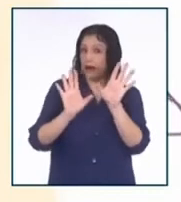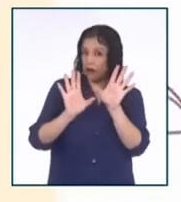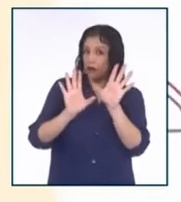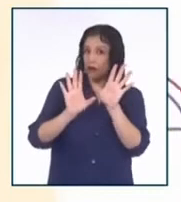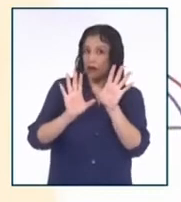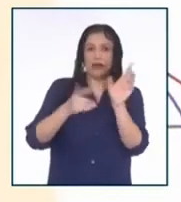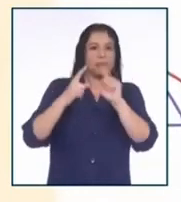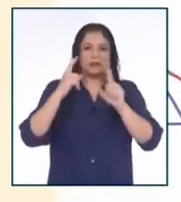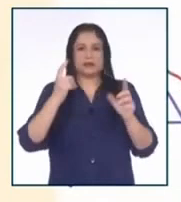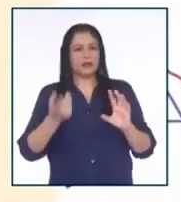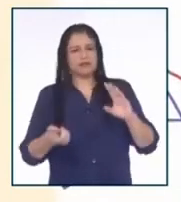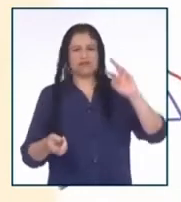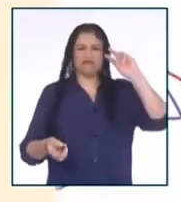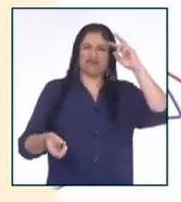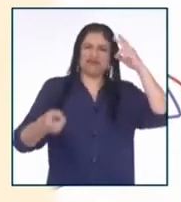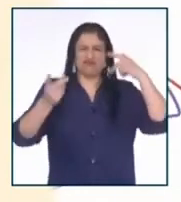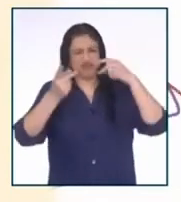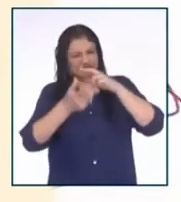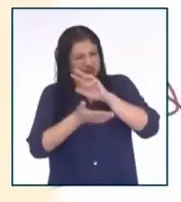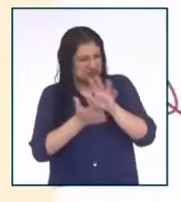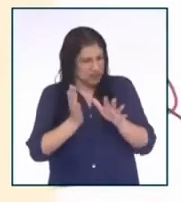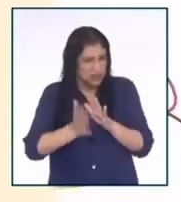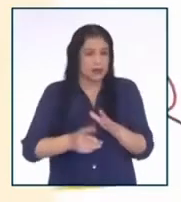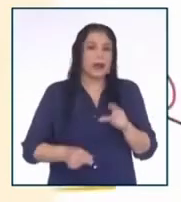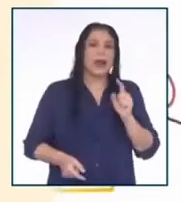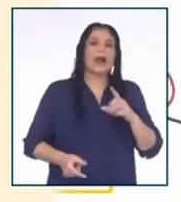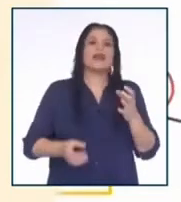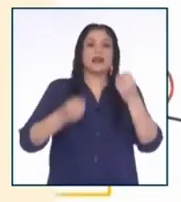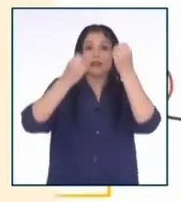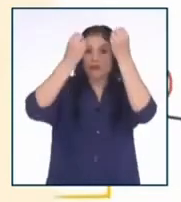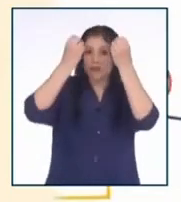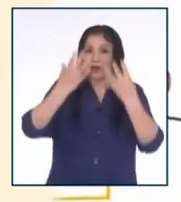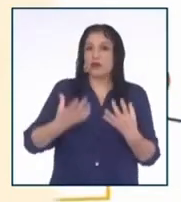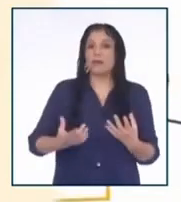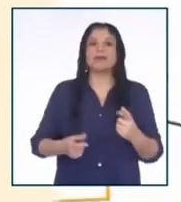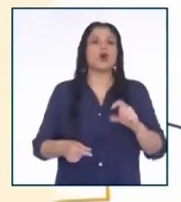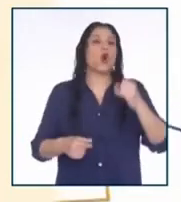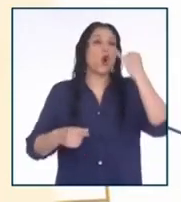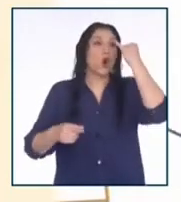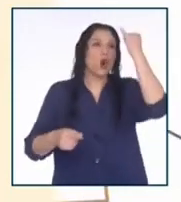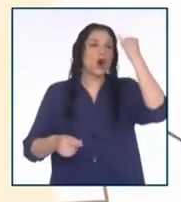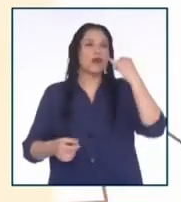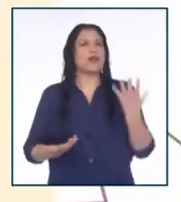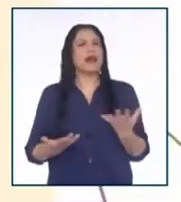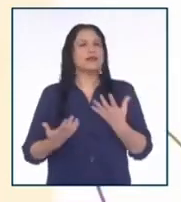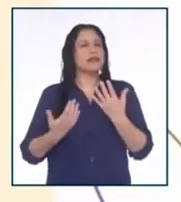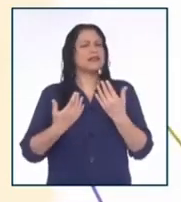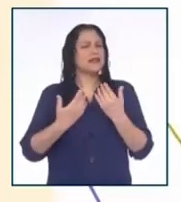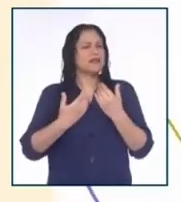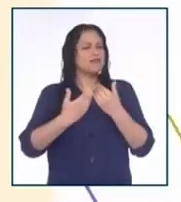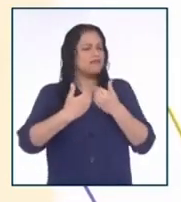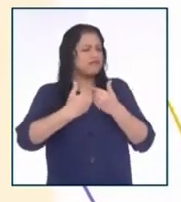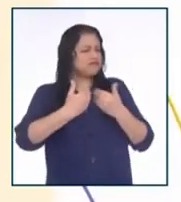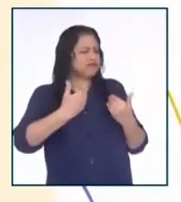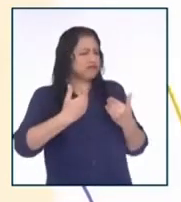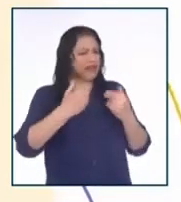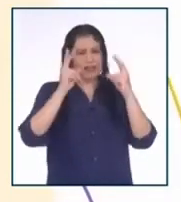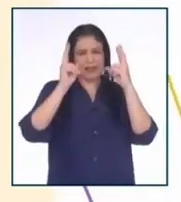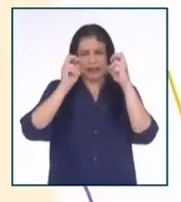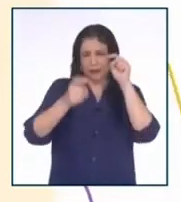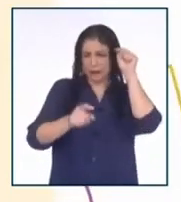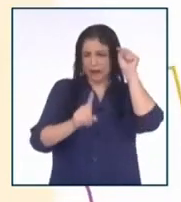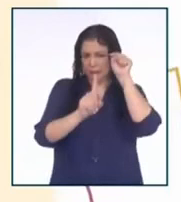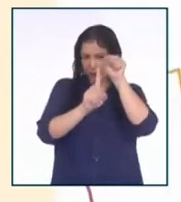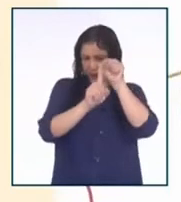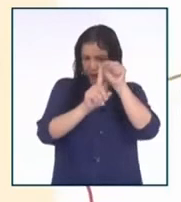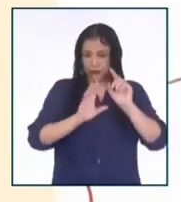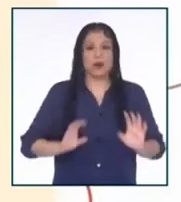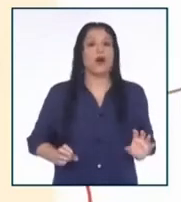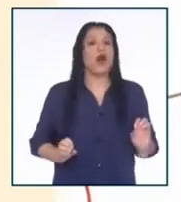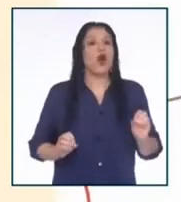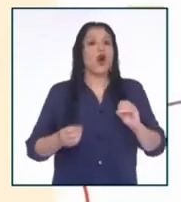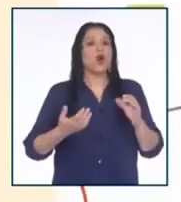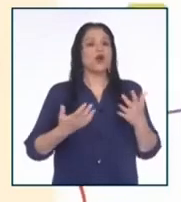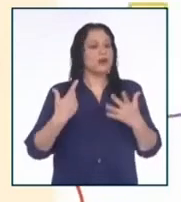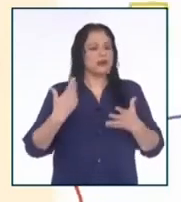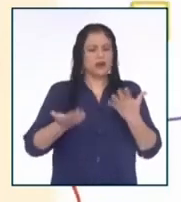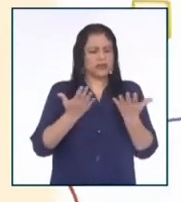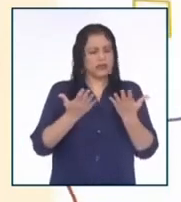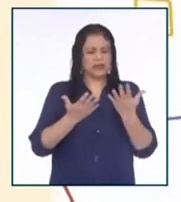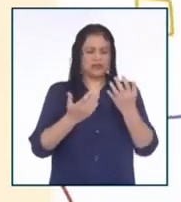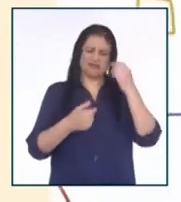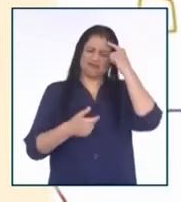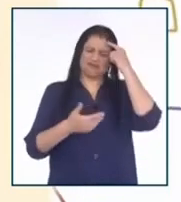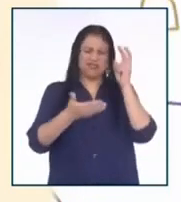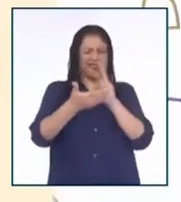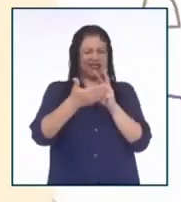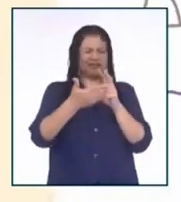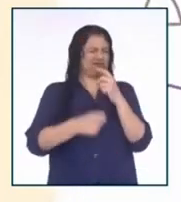sin digresiones, es decir, sin información o ideas que se aparten del tema central del texto o vacíos que